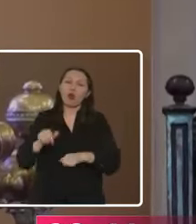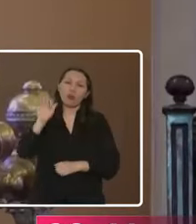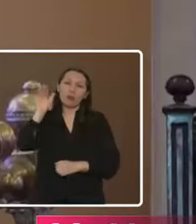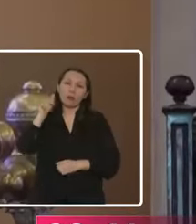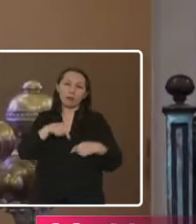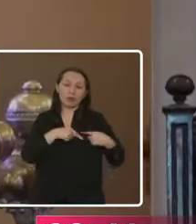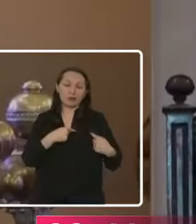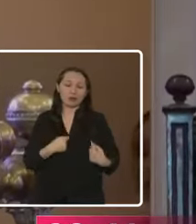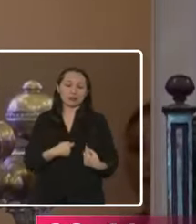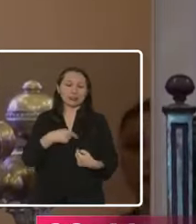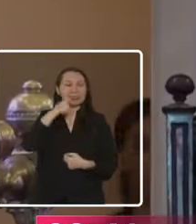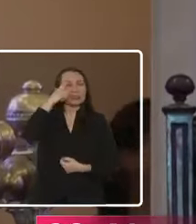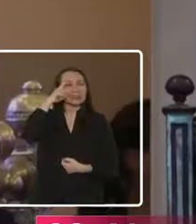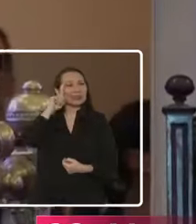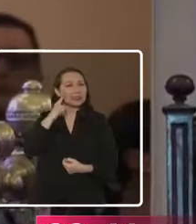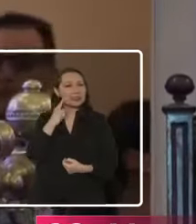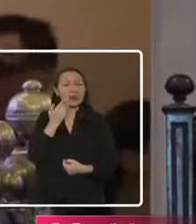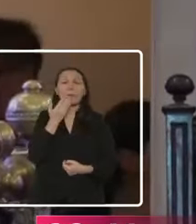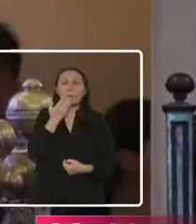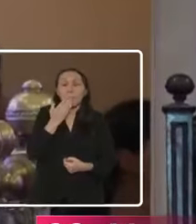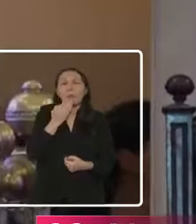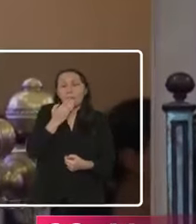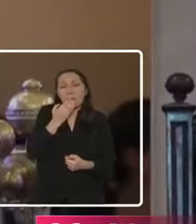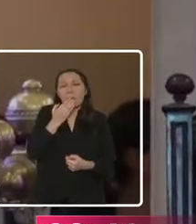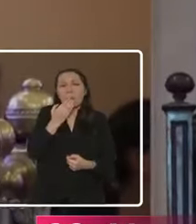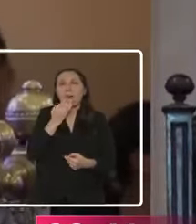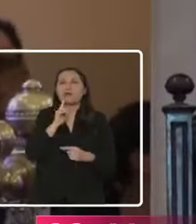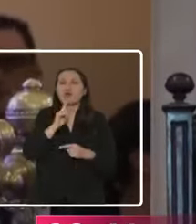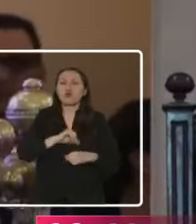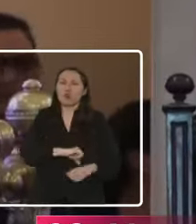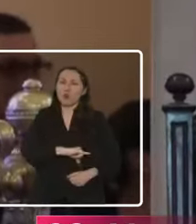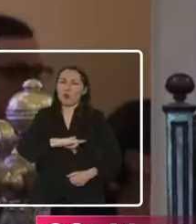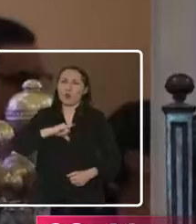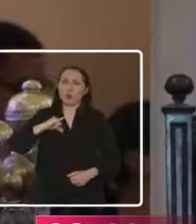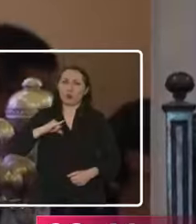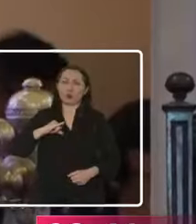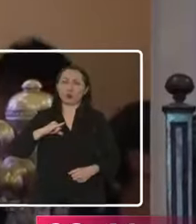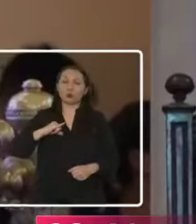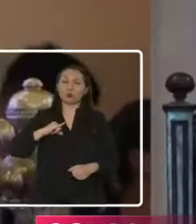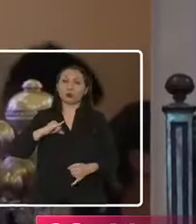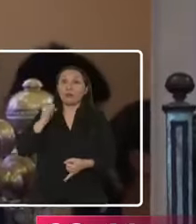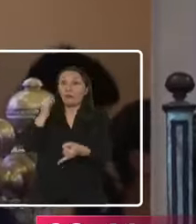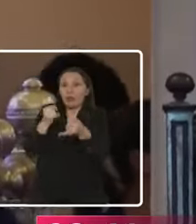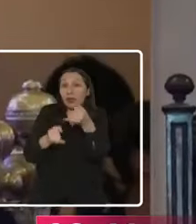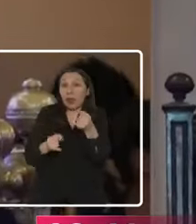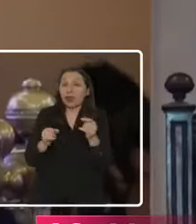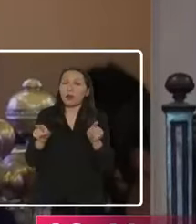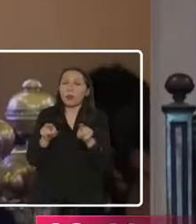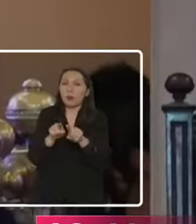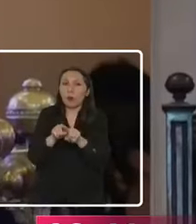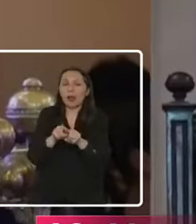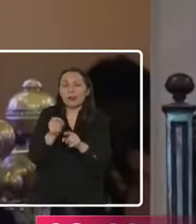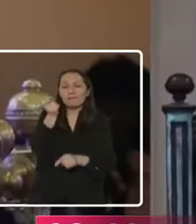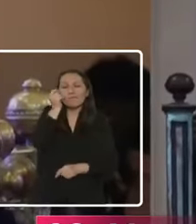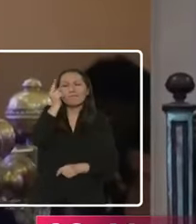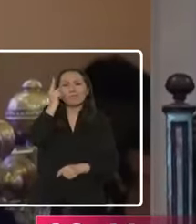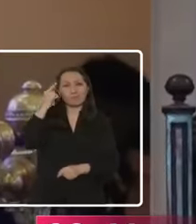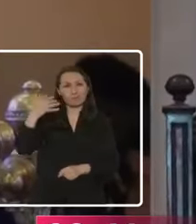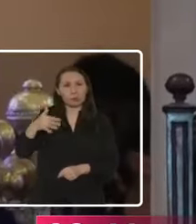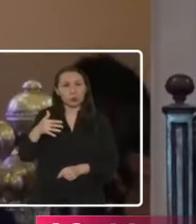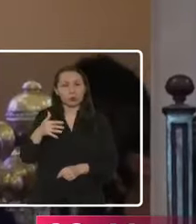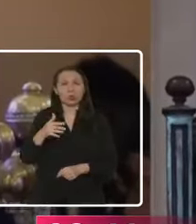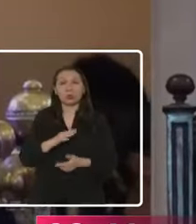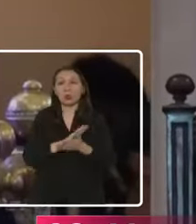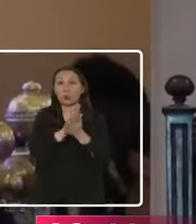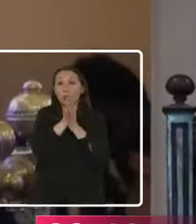con el corazón herido, pero también lleno de orgullo. Al final, es indispensable entender